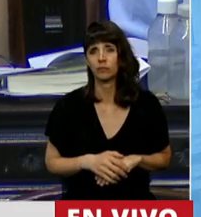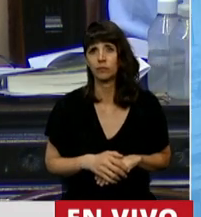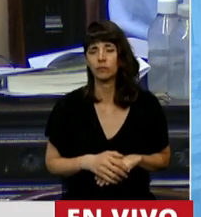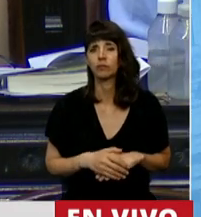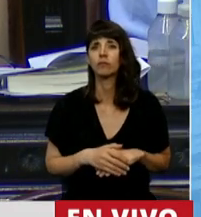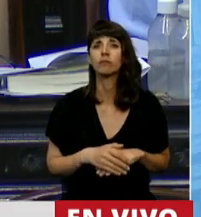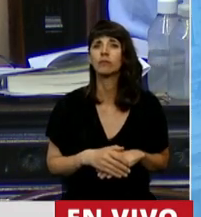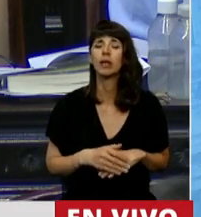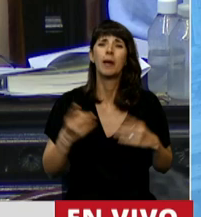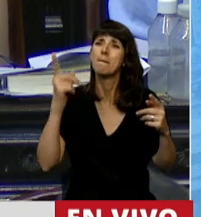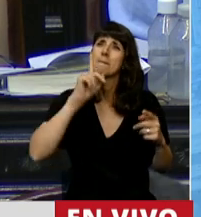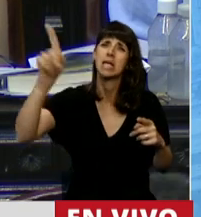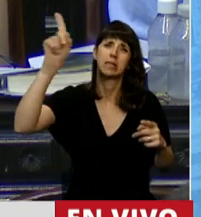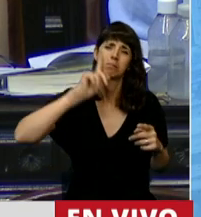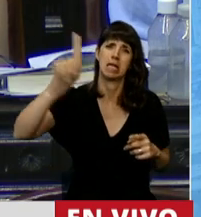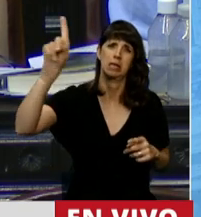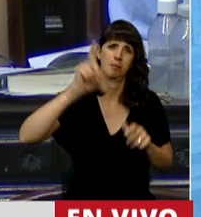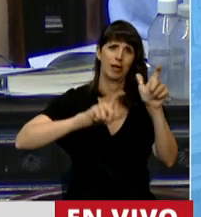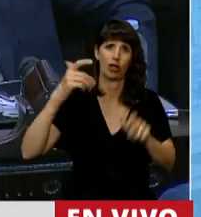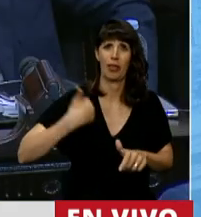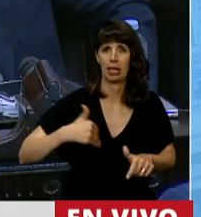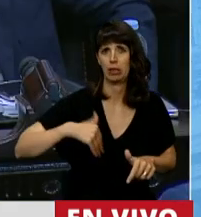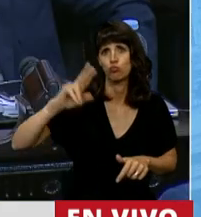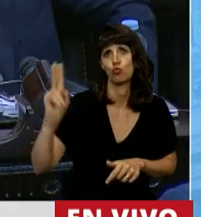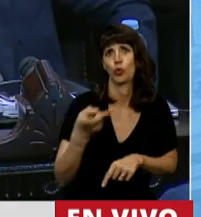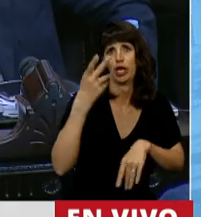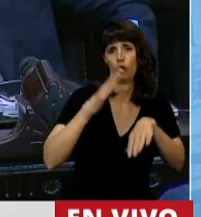los miles de argentinos que perdieron la vida en esta pandemia.